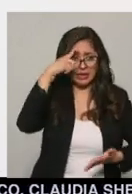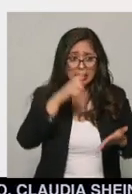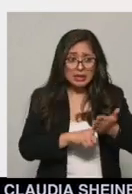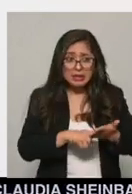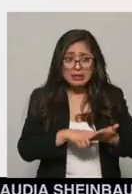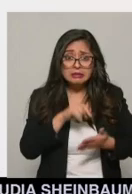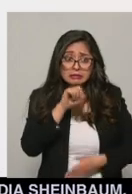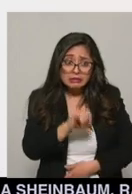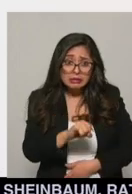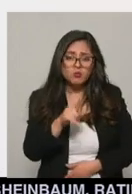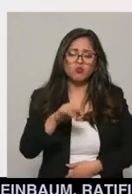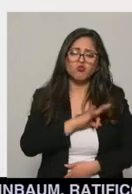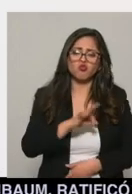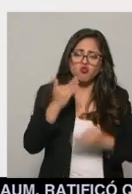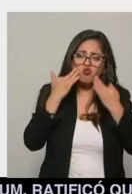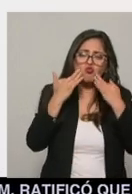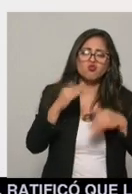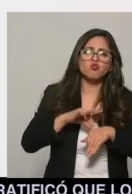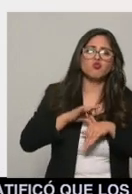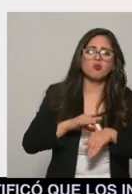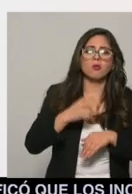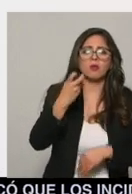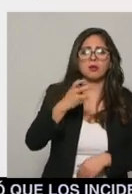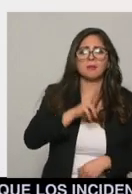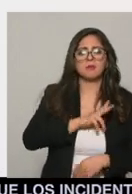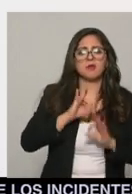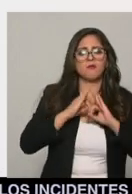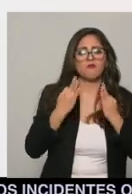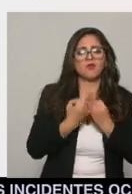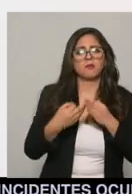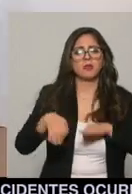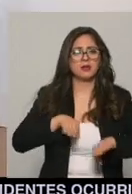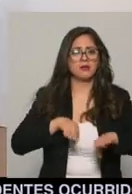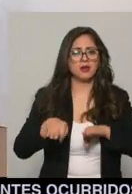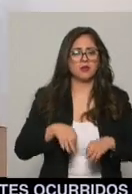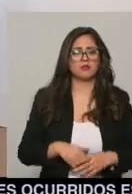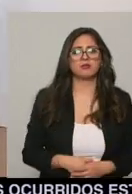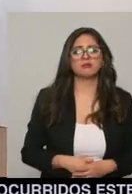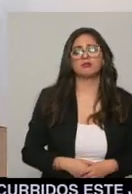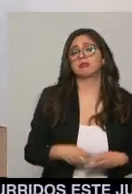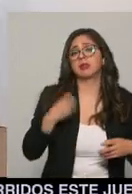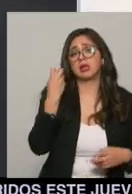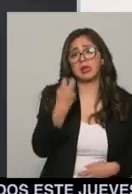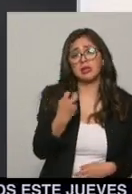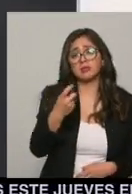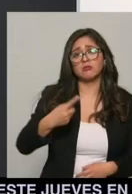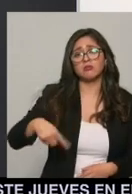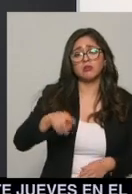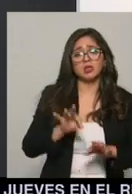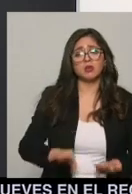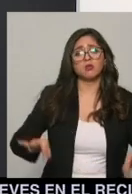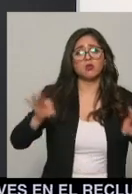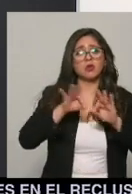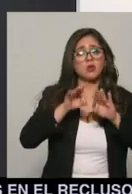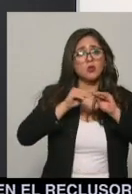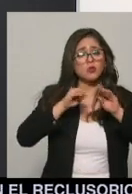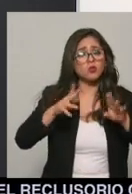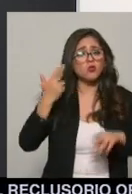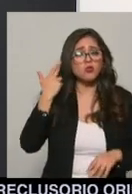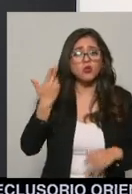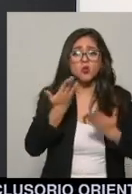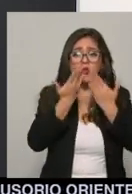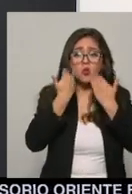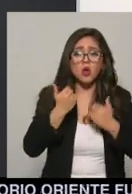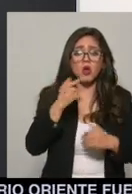esa es mi manera, pues, de corresponderlo. Claro, y es el reto que tienen todos los medios de comunicación. Sin contenido, pues